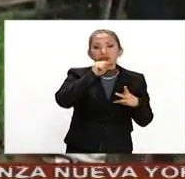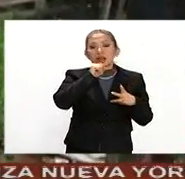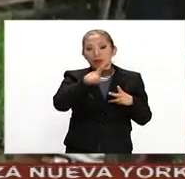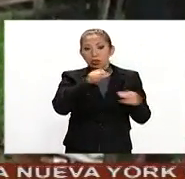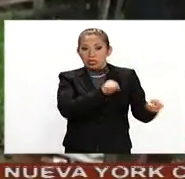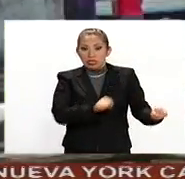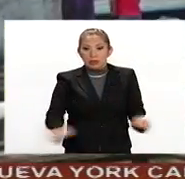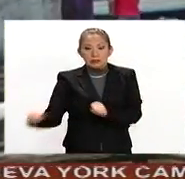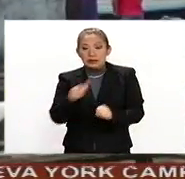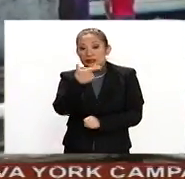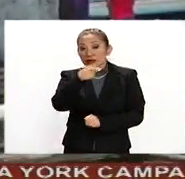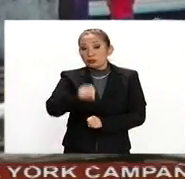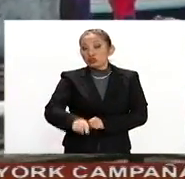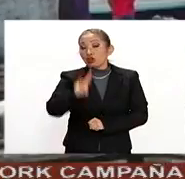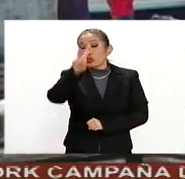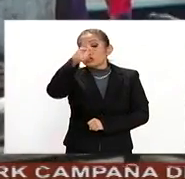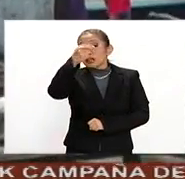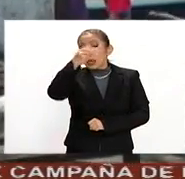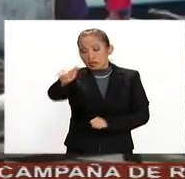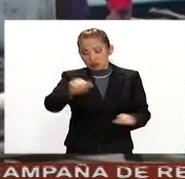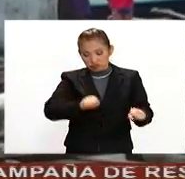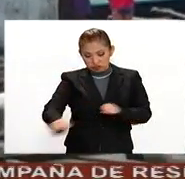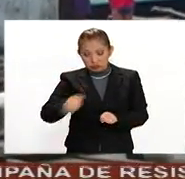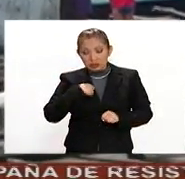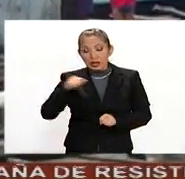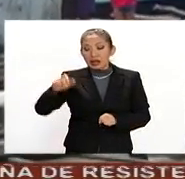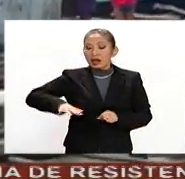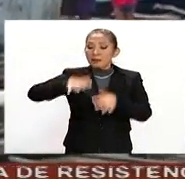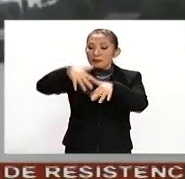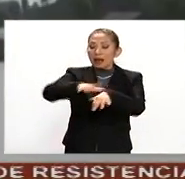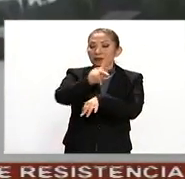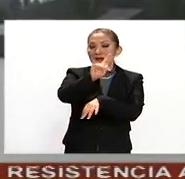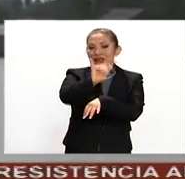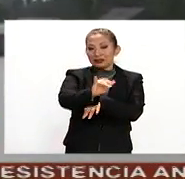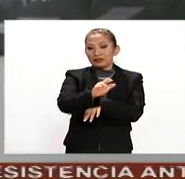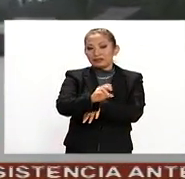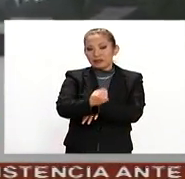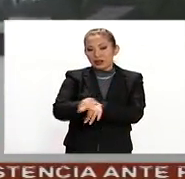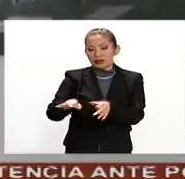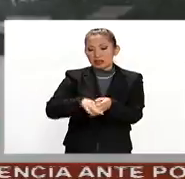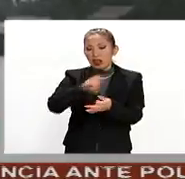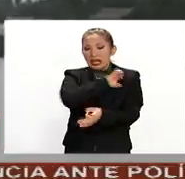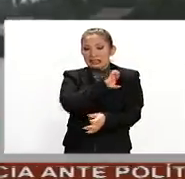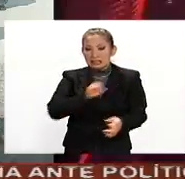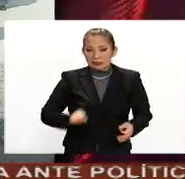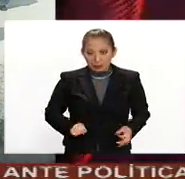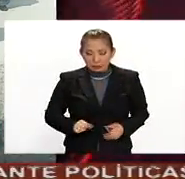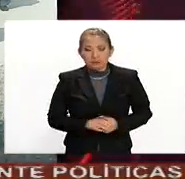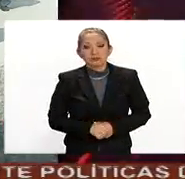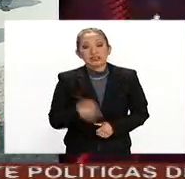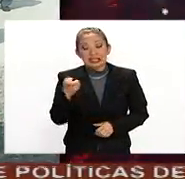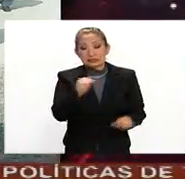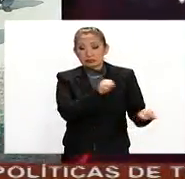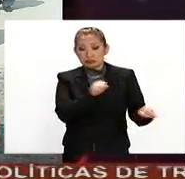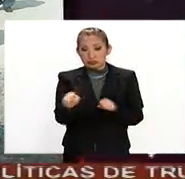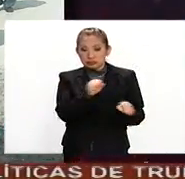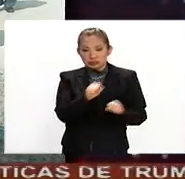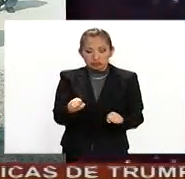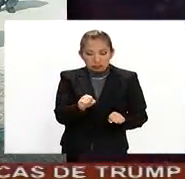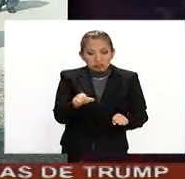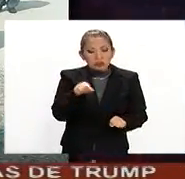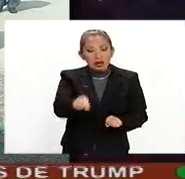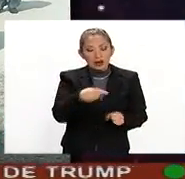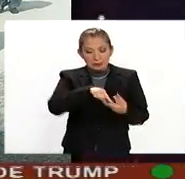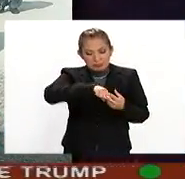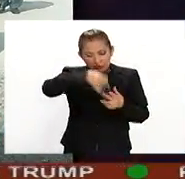un terremoto de 7.2 grados sacudió el Pacífico, principalmente en El Salvador. Este sismo justamente tuvo